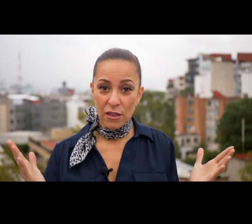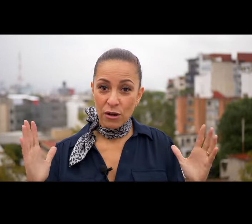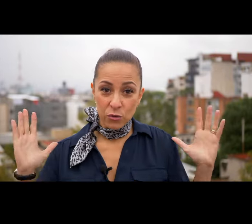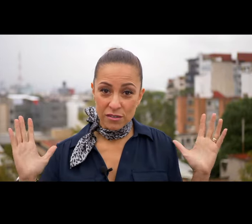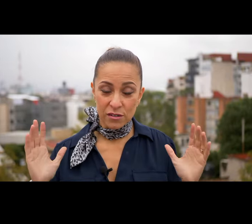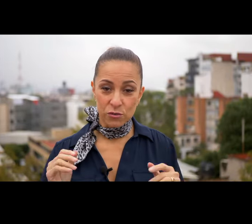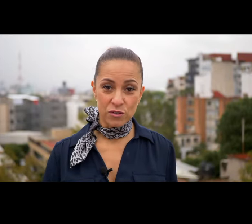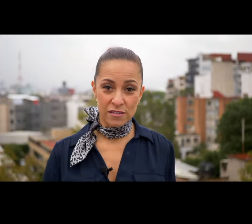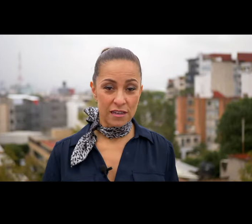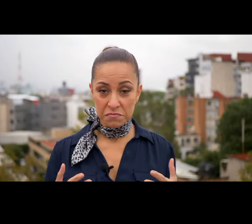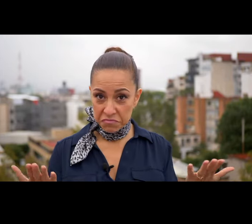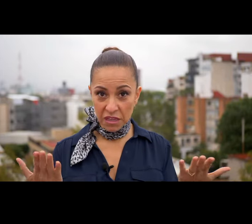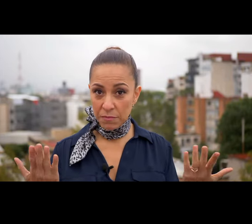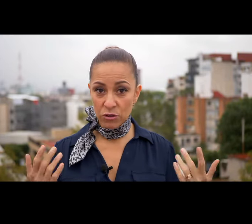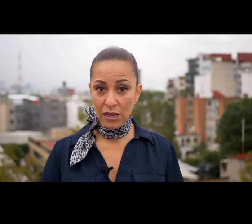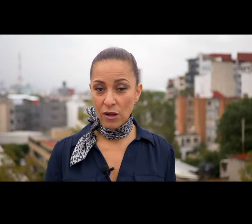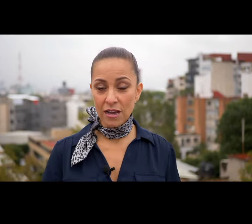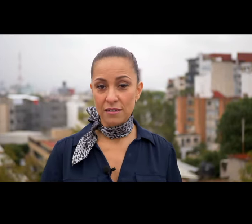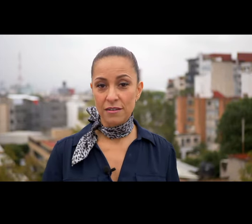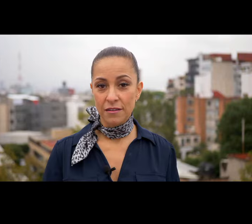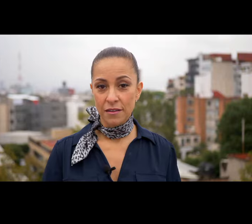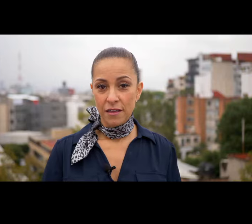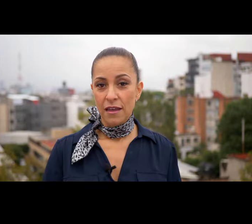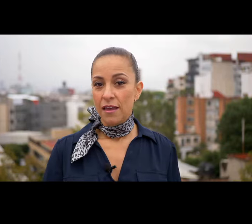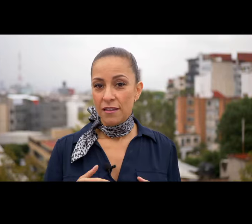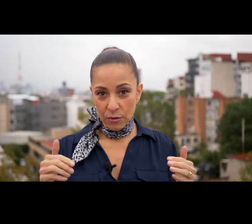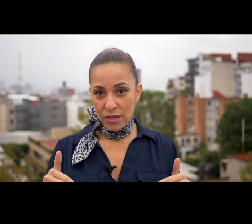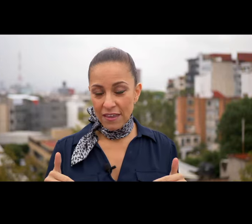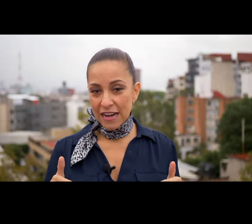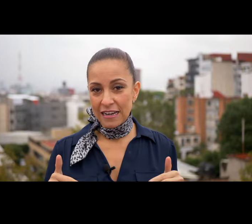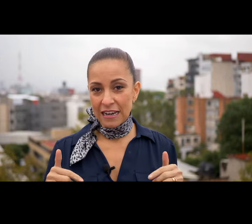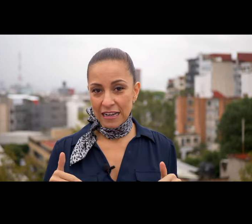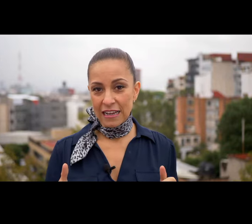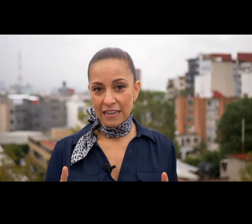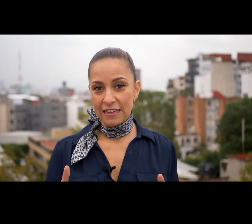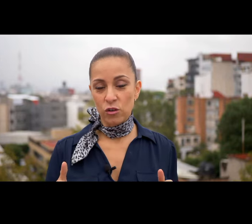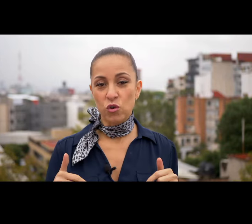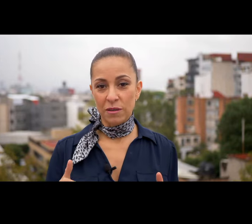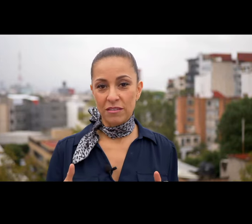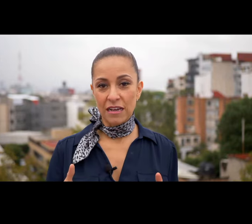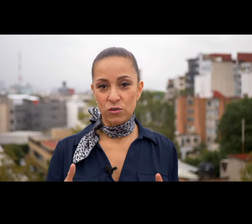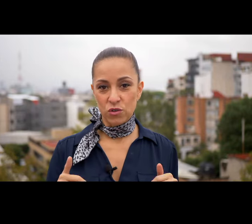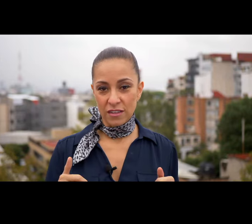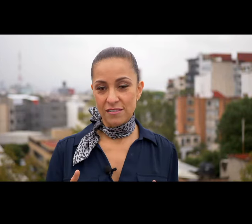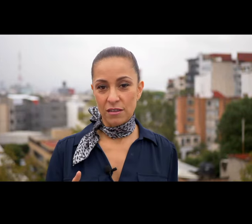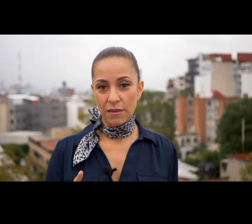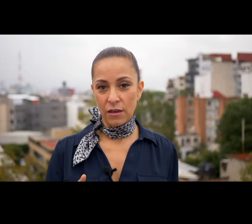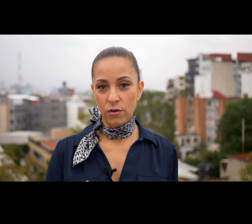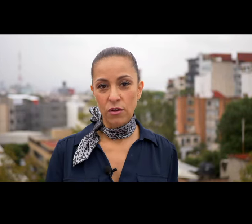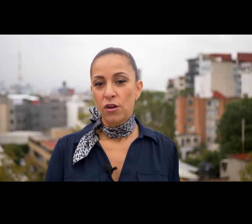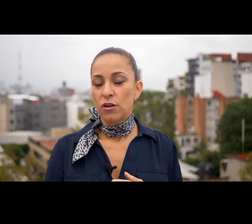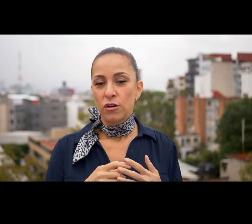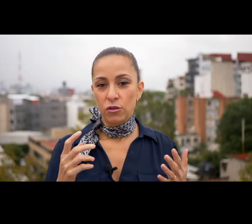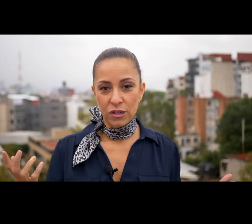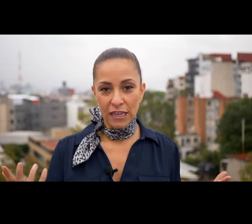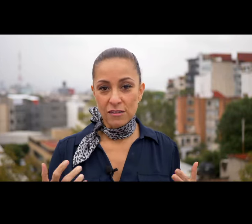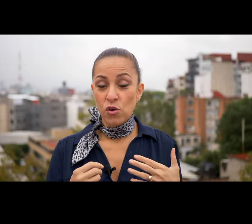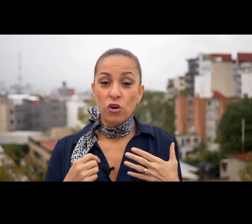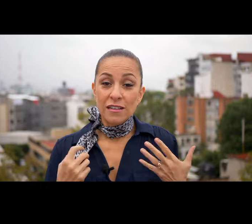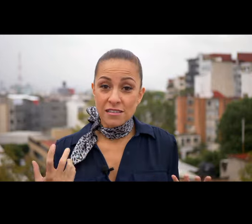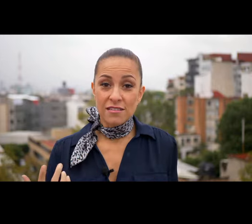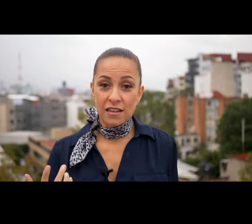habían violado algunas circunstancias, te invito a que lo hagas. Te voy a dejar en los comentarios de este video